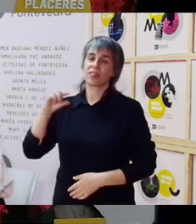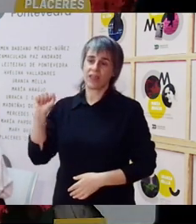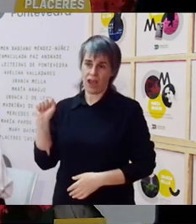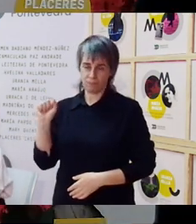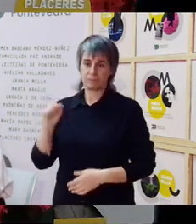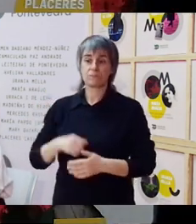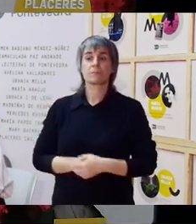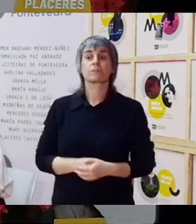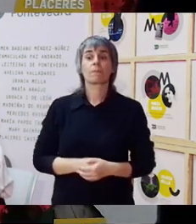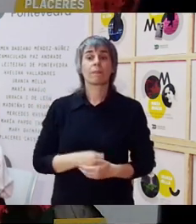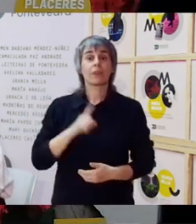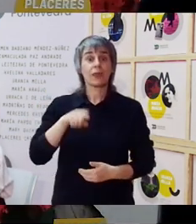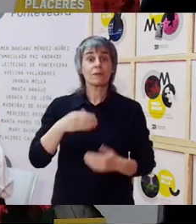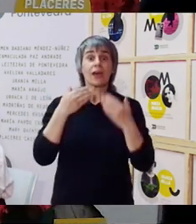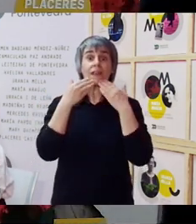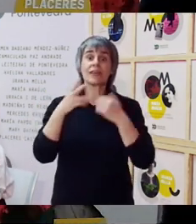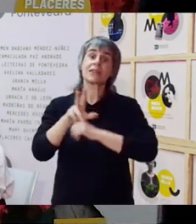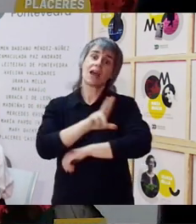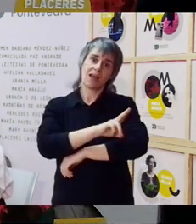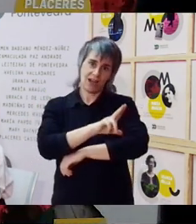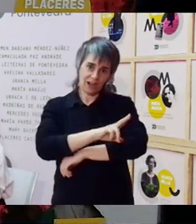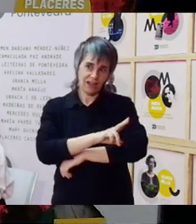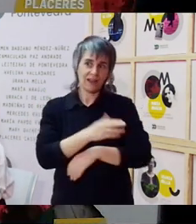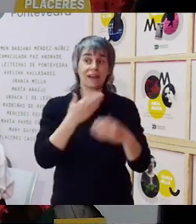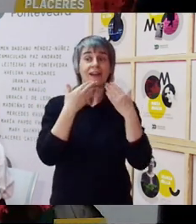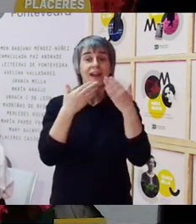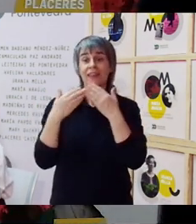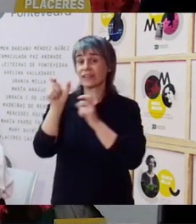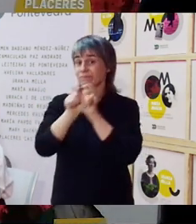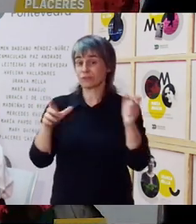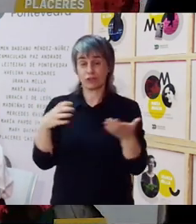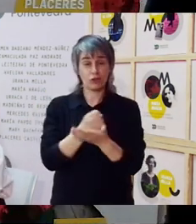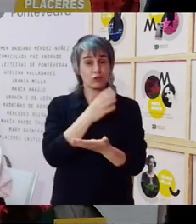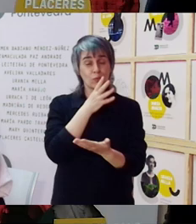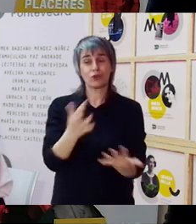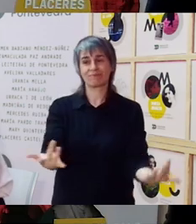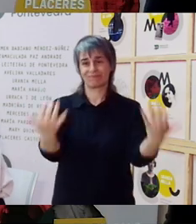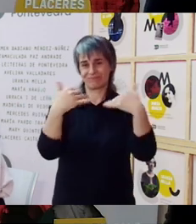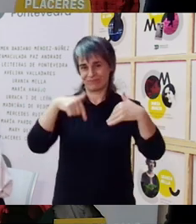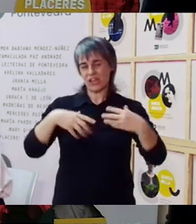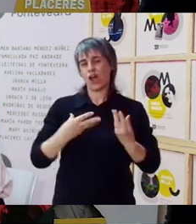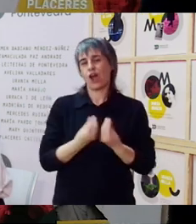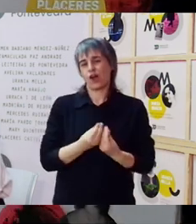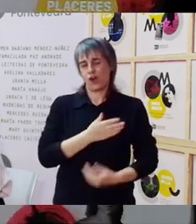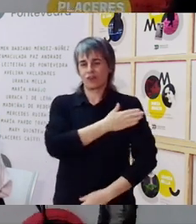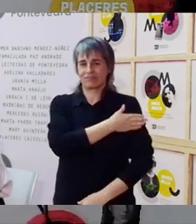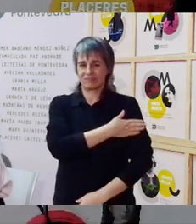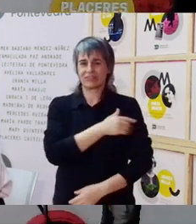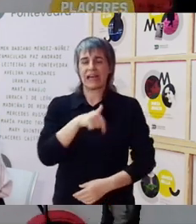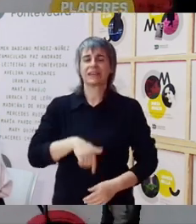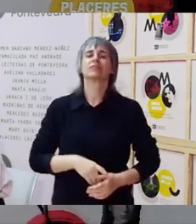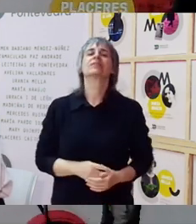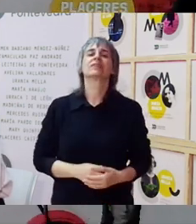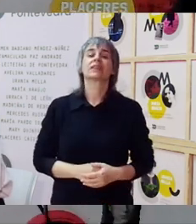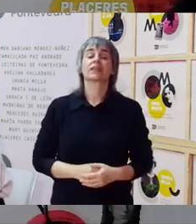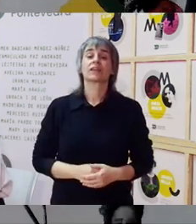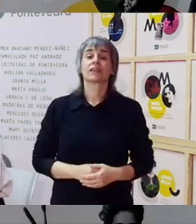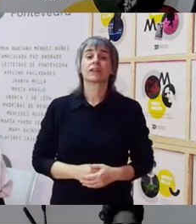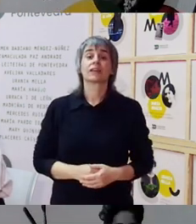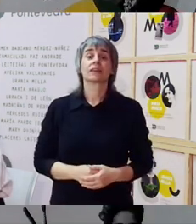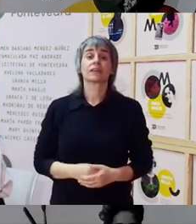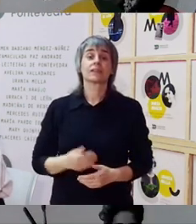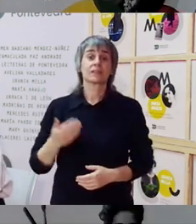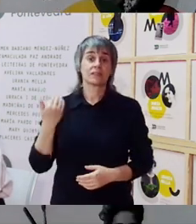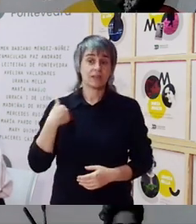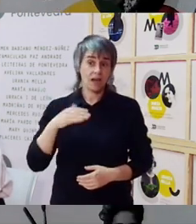Grazas tamén ao alcalde, grazas a todas e a todos por acompañarnos esta tarde aquí. Como xa